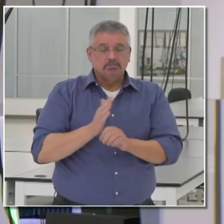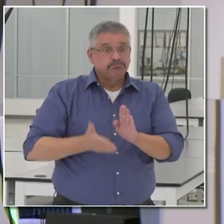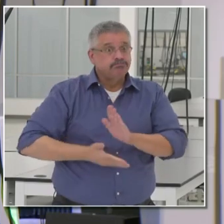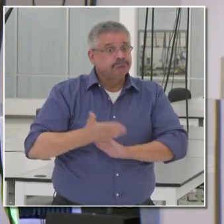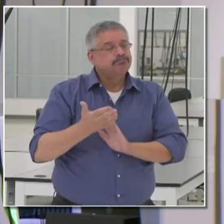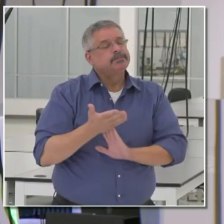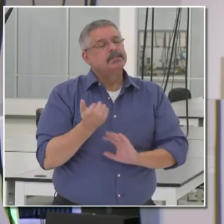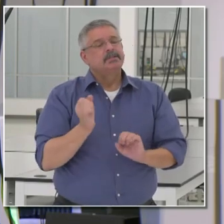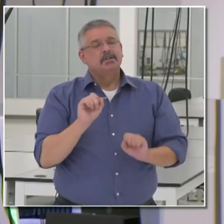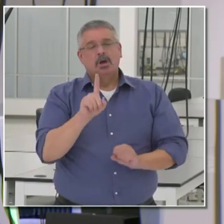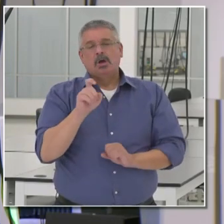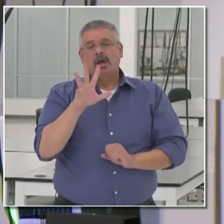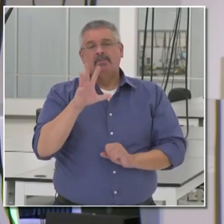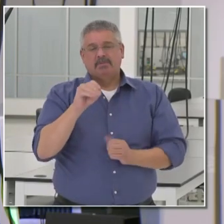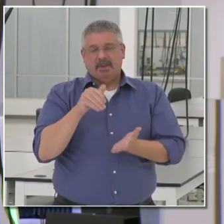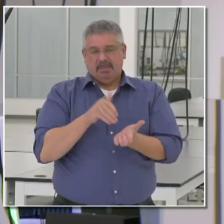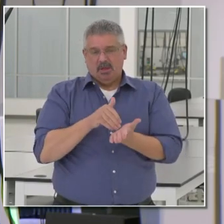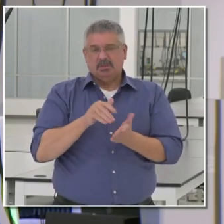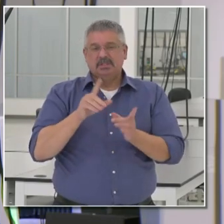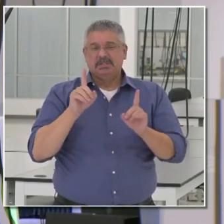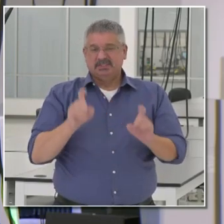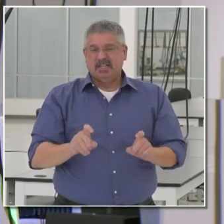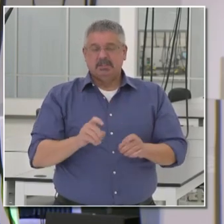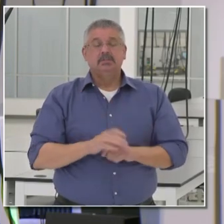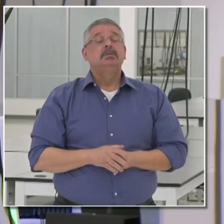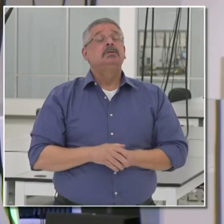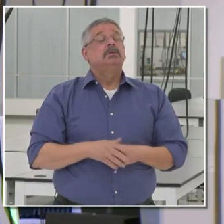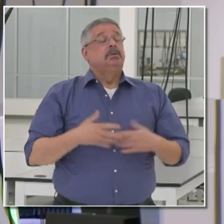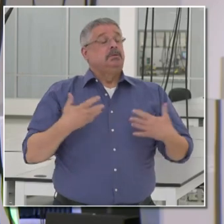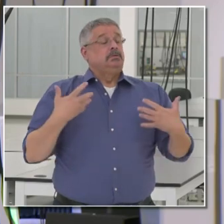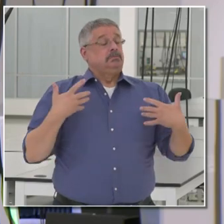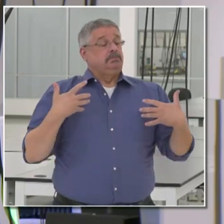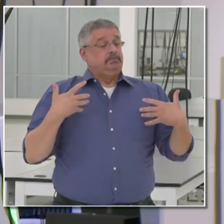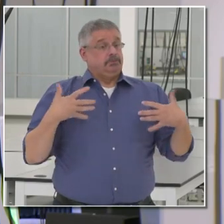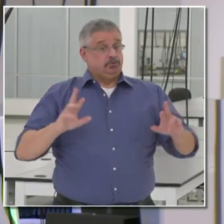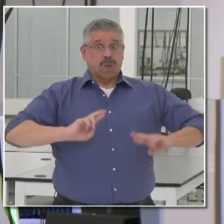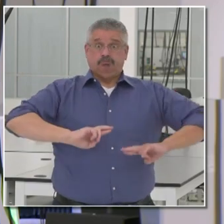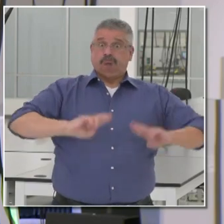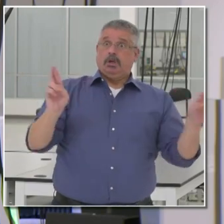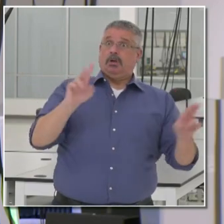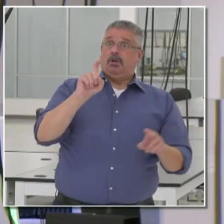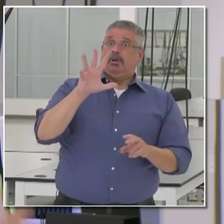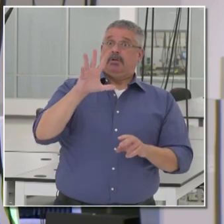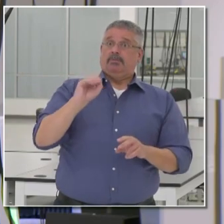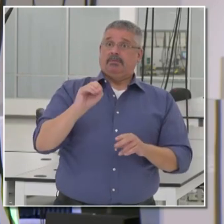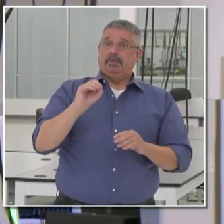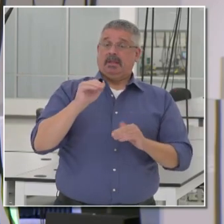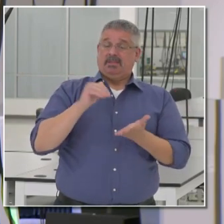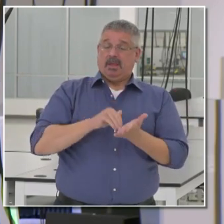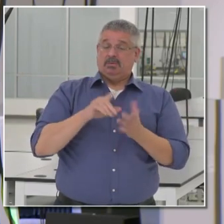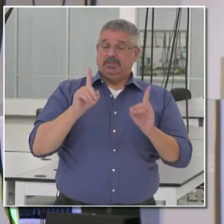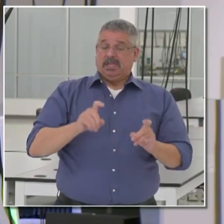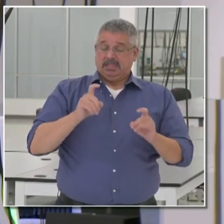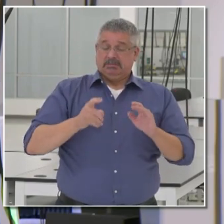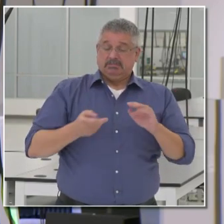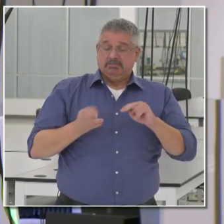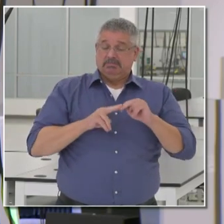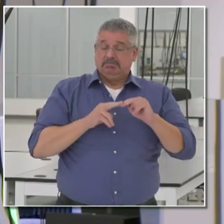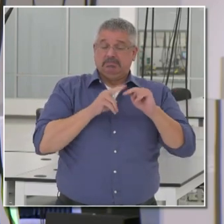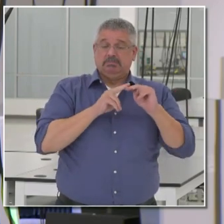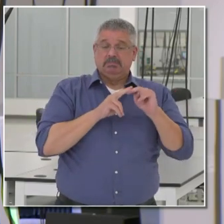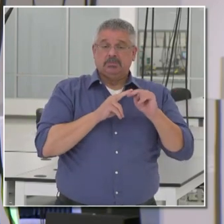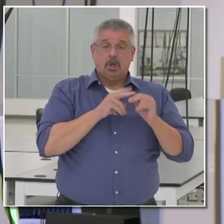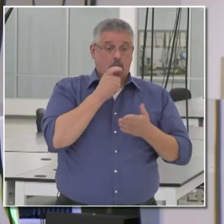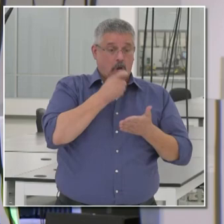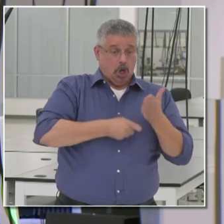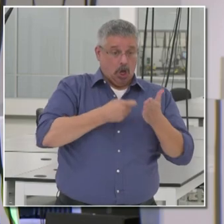cuando estemos totalmente operacionales con 150.000 pruebas una vez que lleguemos a las 100.000 pruebas al ir aumentando